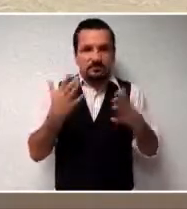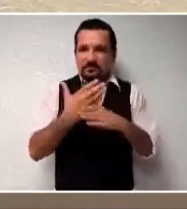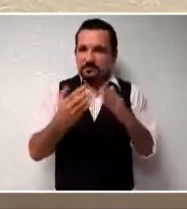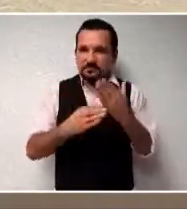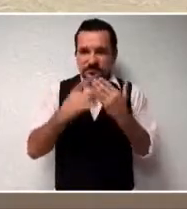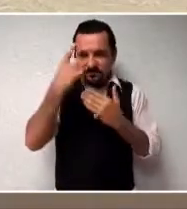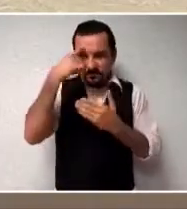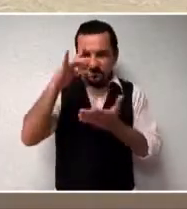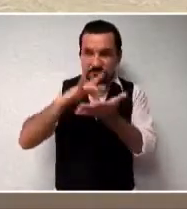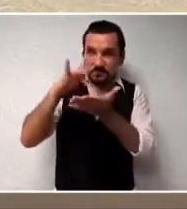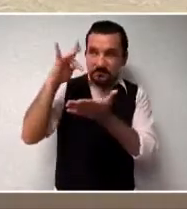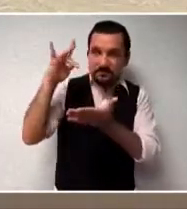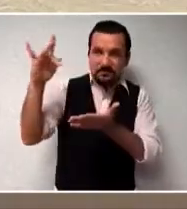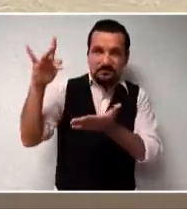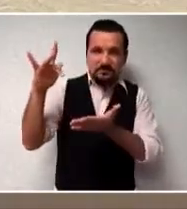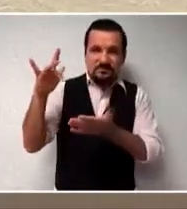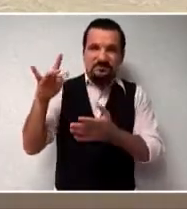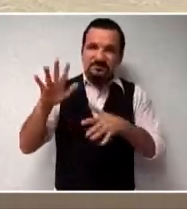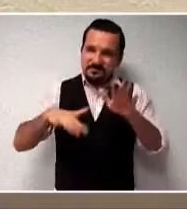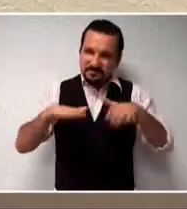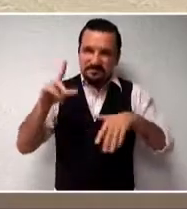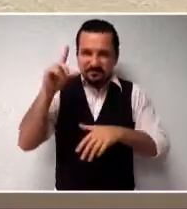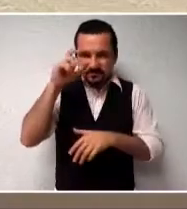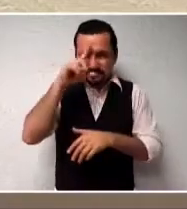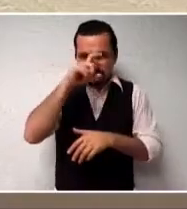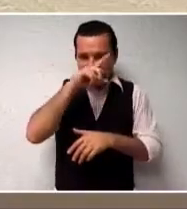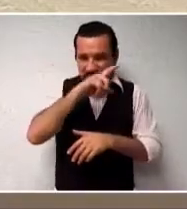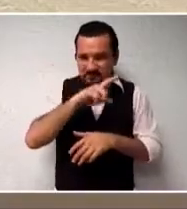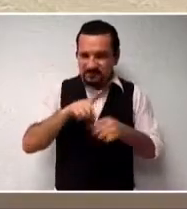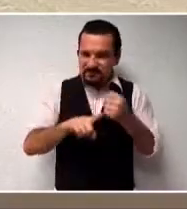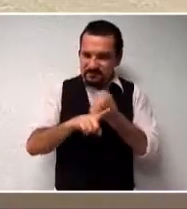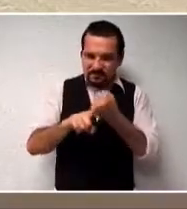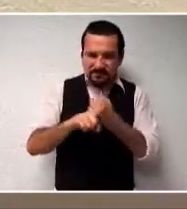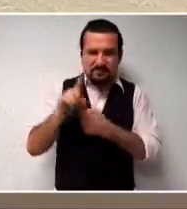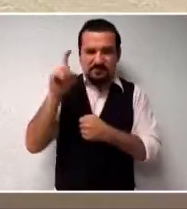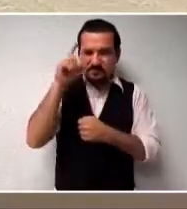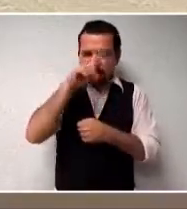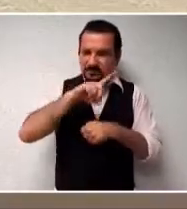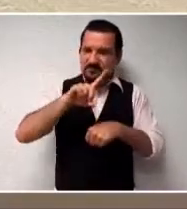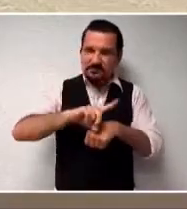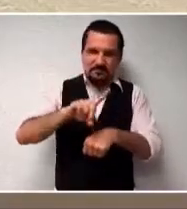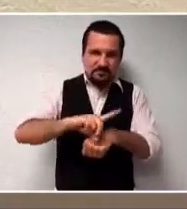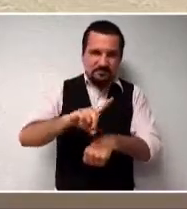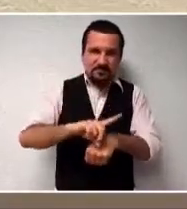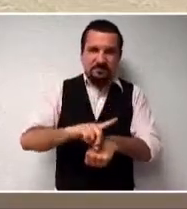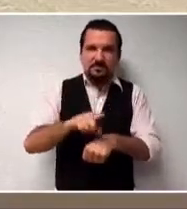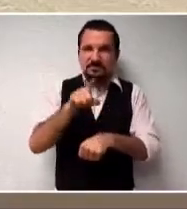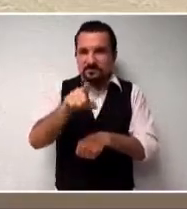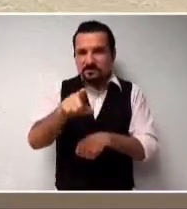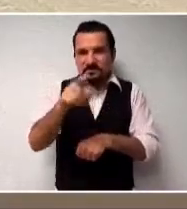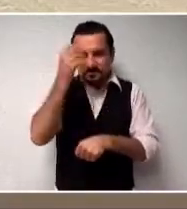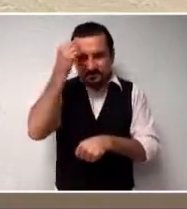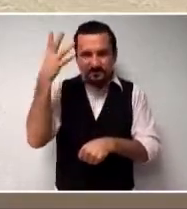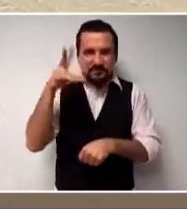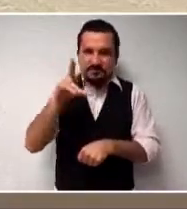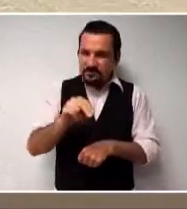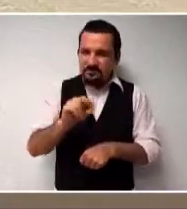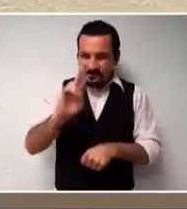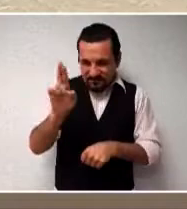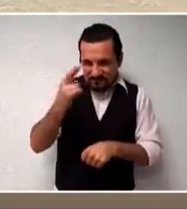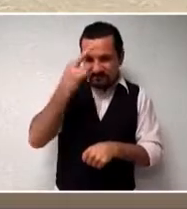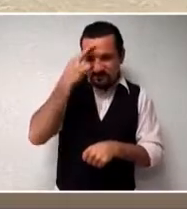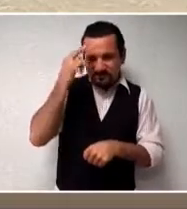agradecer por más difícil que sea la situación todos los días recuerda que siempre